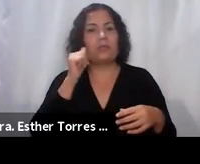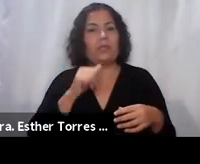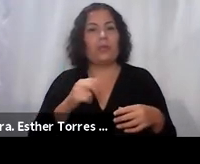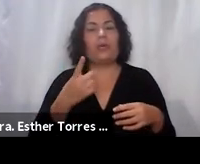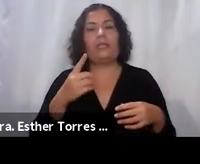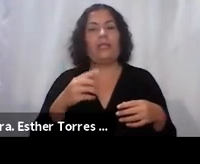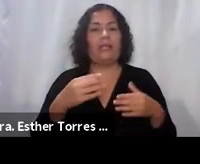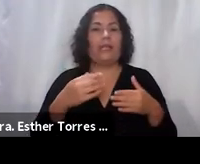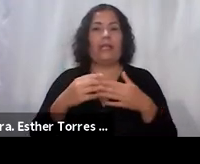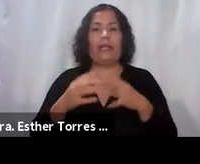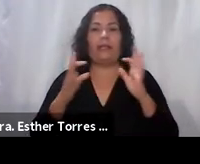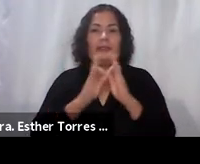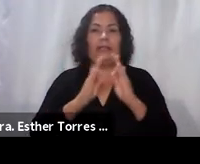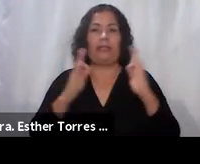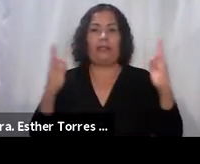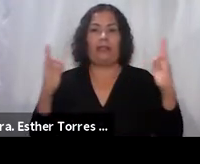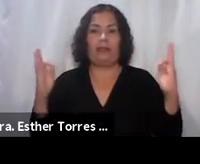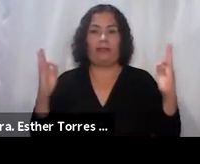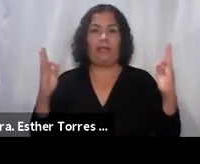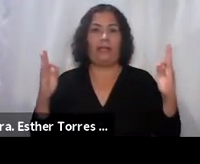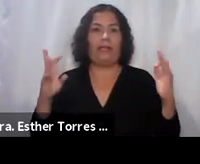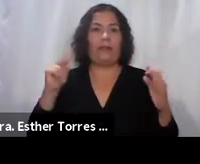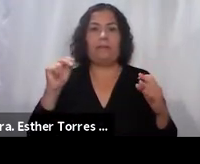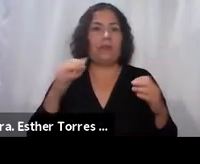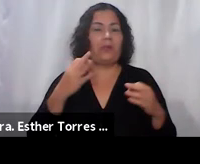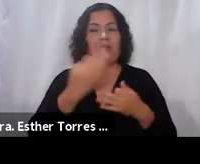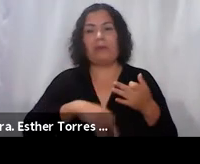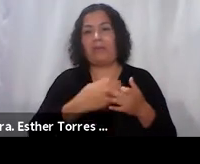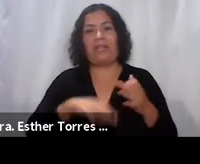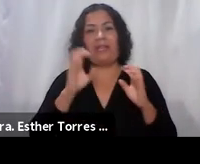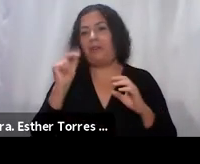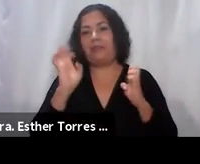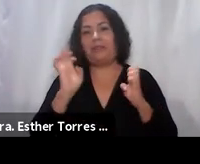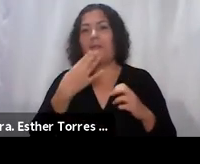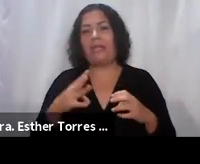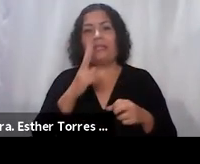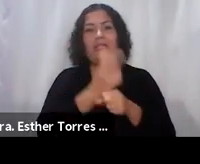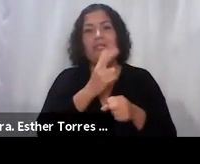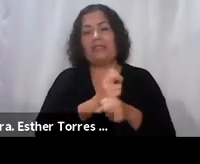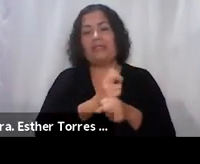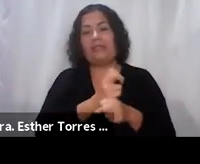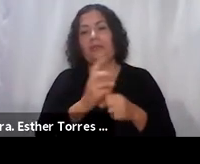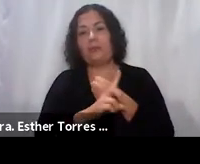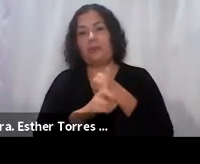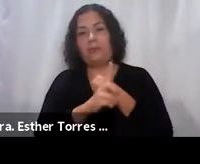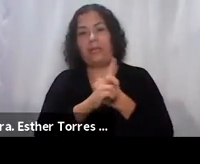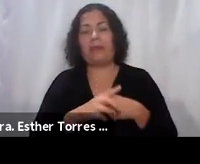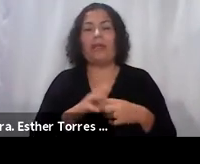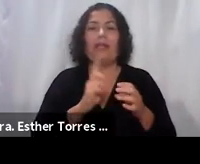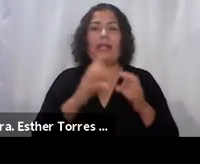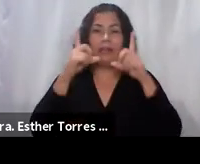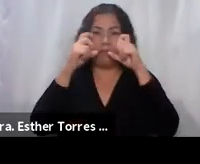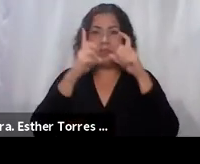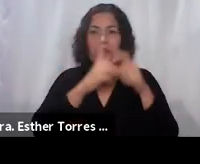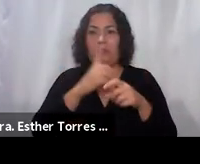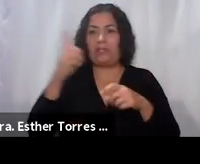lado de la acera. Luego el segundo problema es, que lo podemos ver en la imagen del lado derecho,